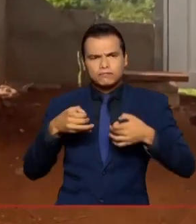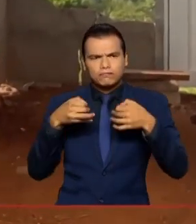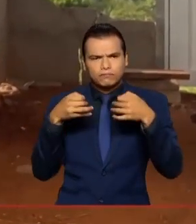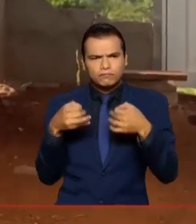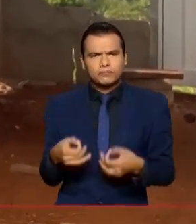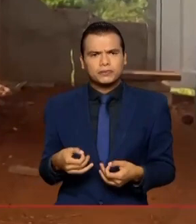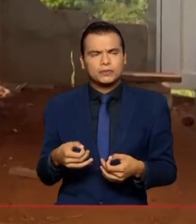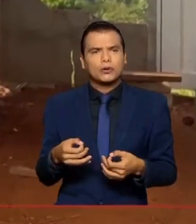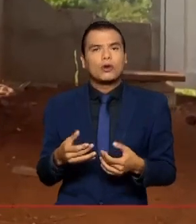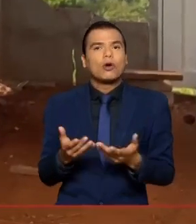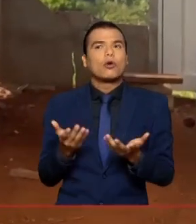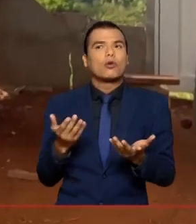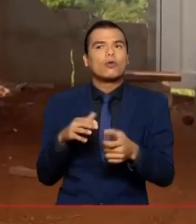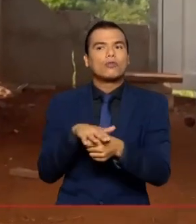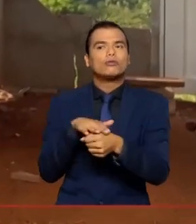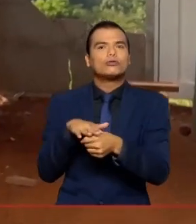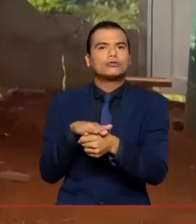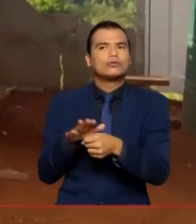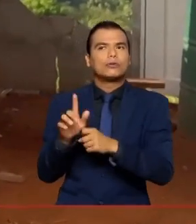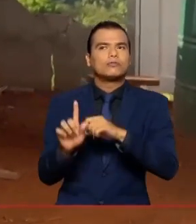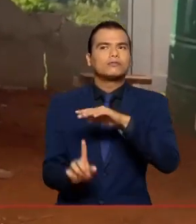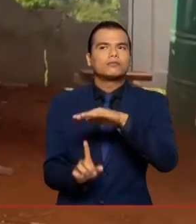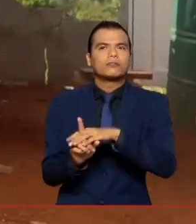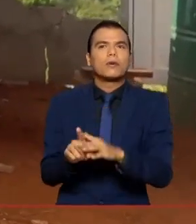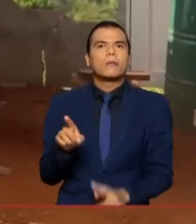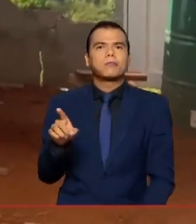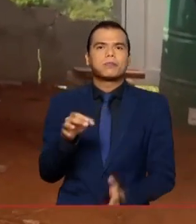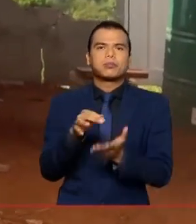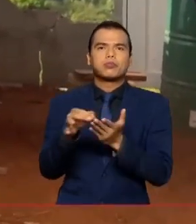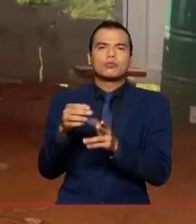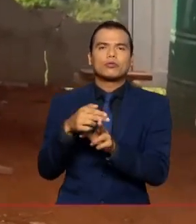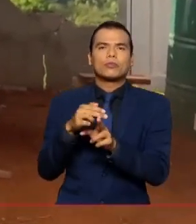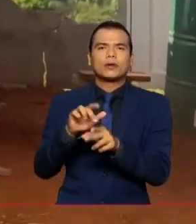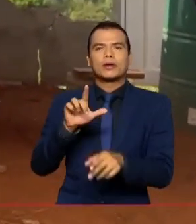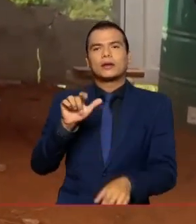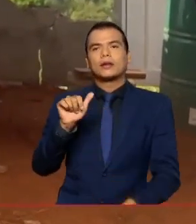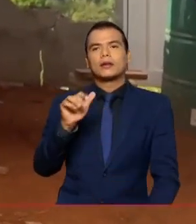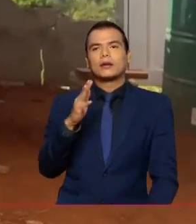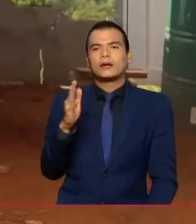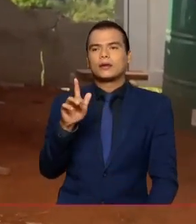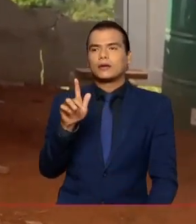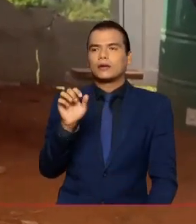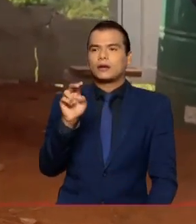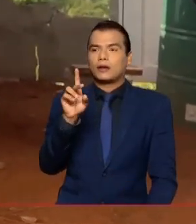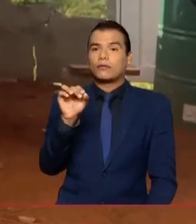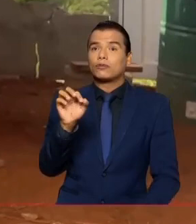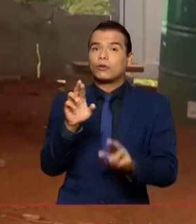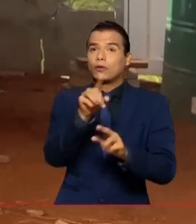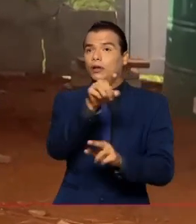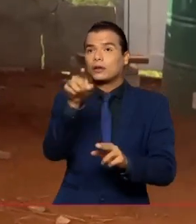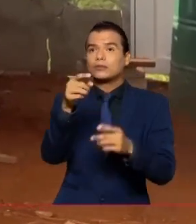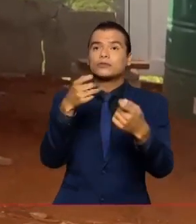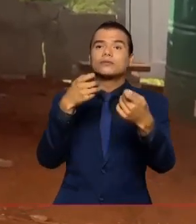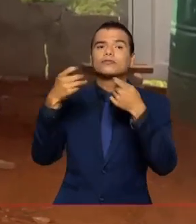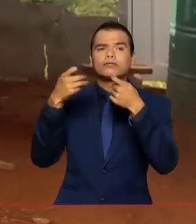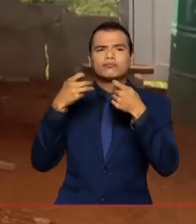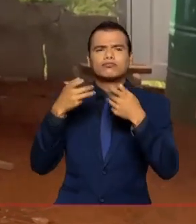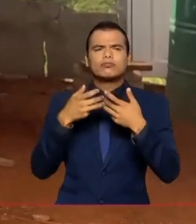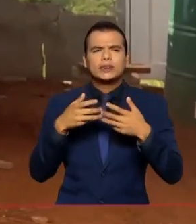a esta situación que está presentándose aquí en la zona rural alta del municipio de Cali.